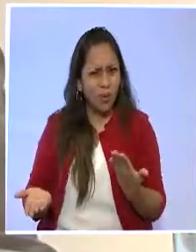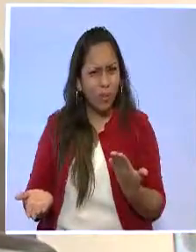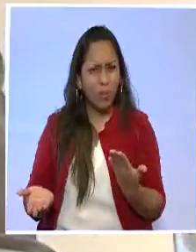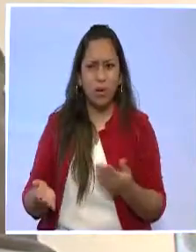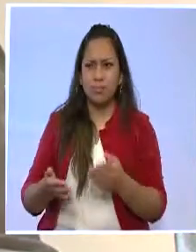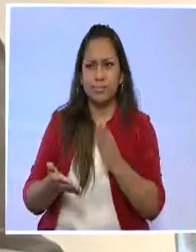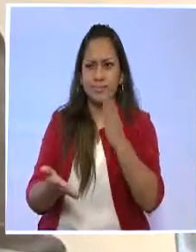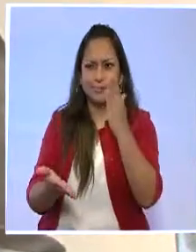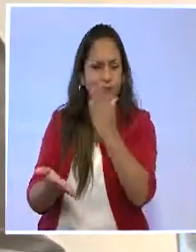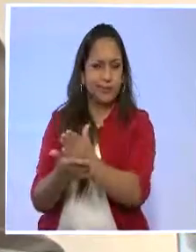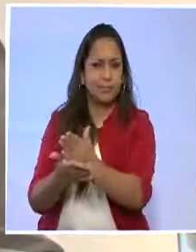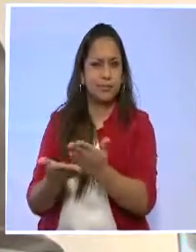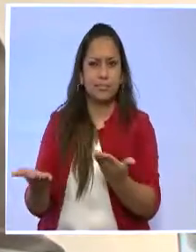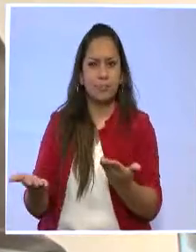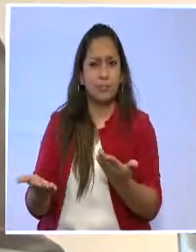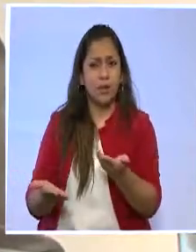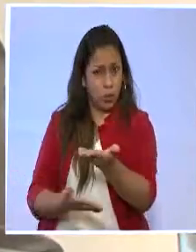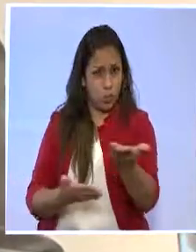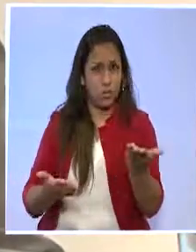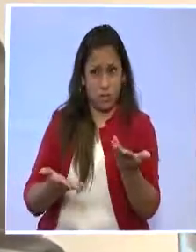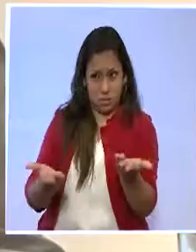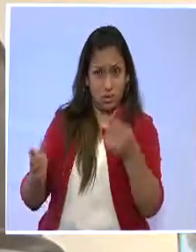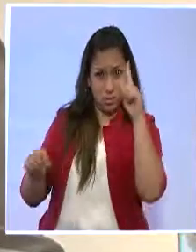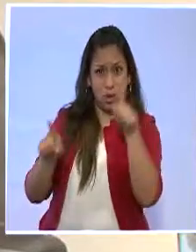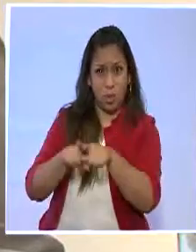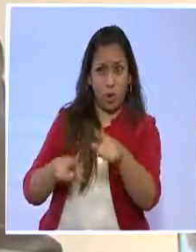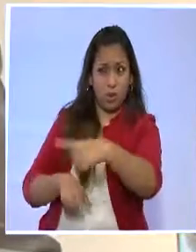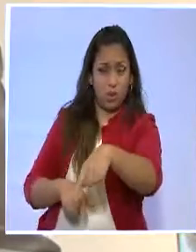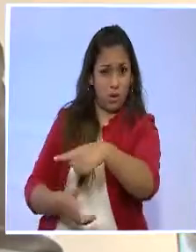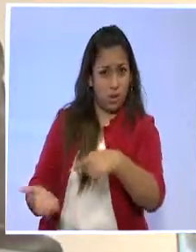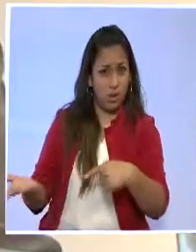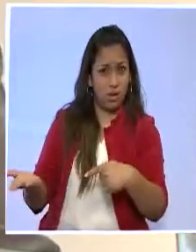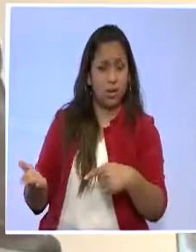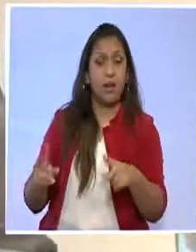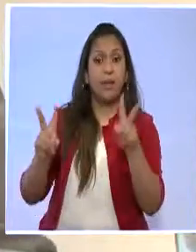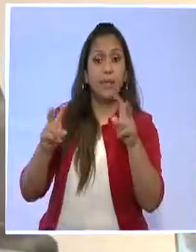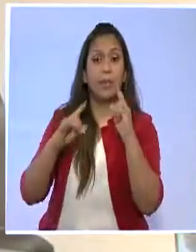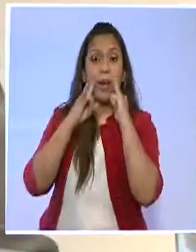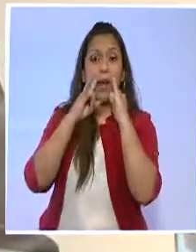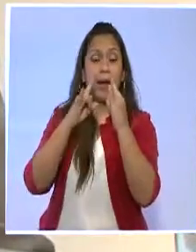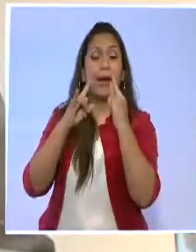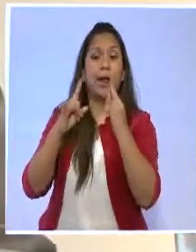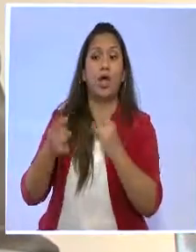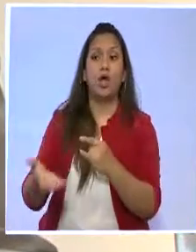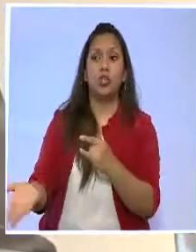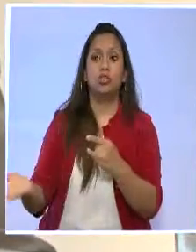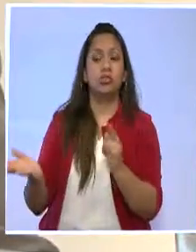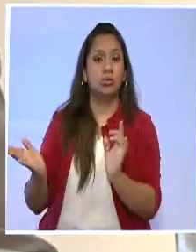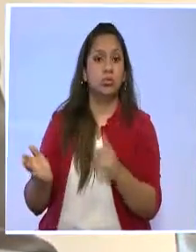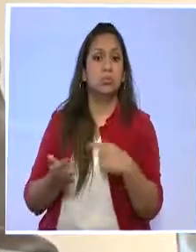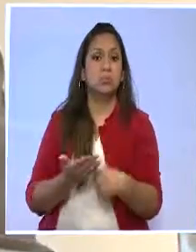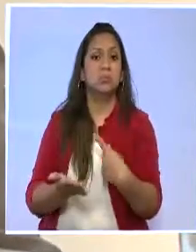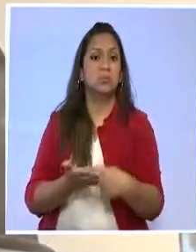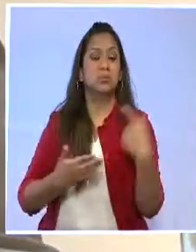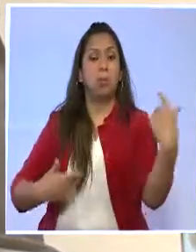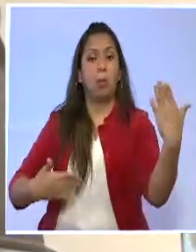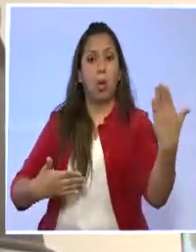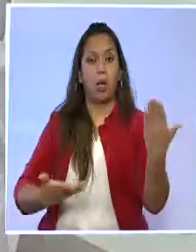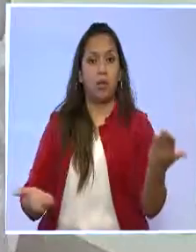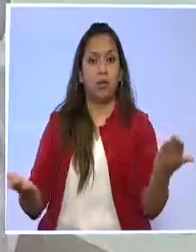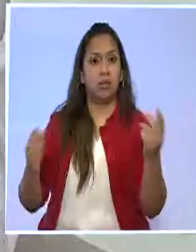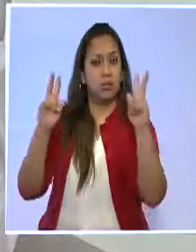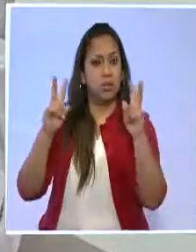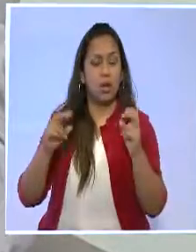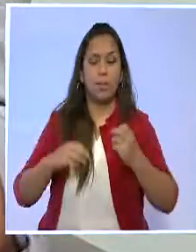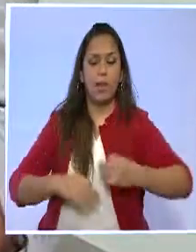vamos a permitir que temas de tanto clasismo puedan ser parte de los debates cuando estamos hablando de